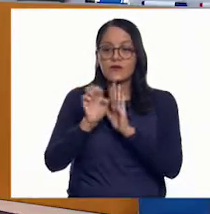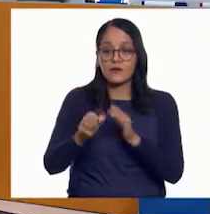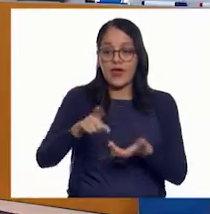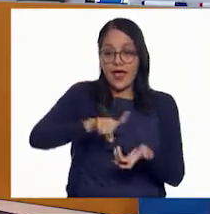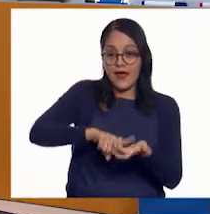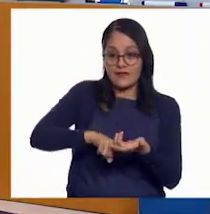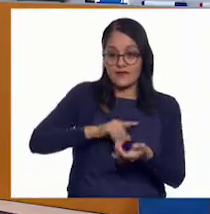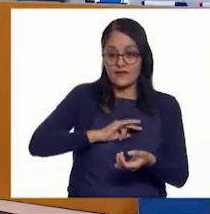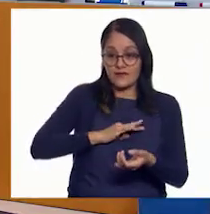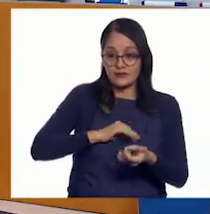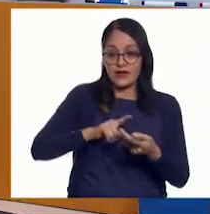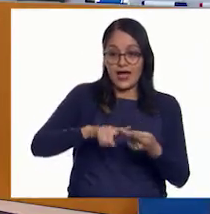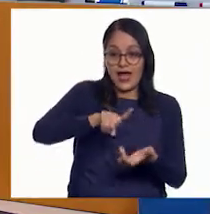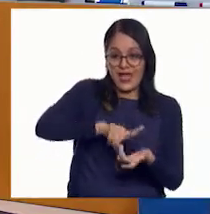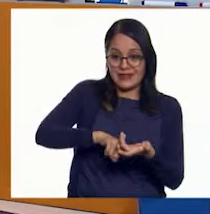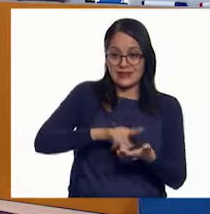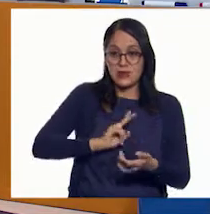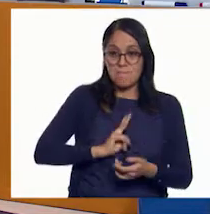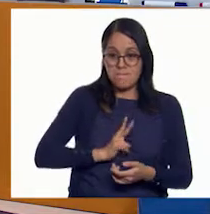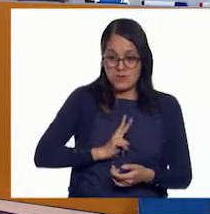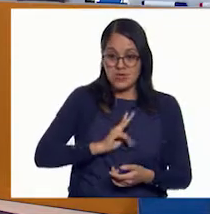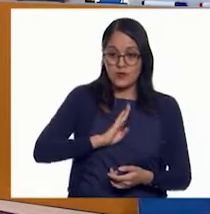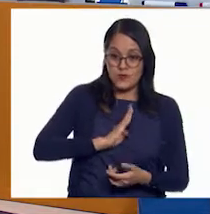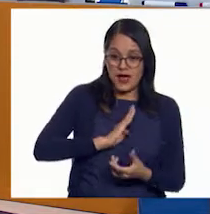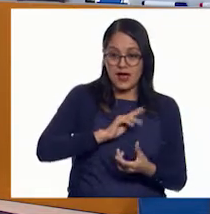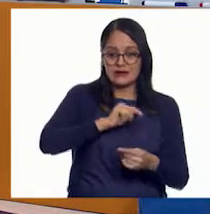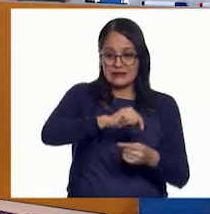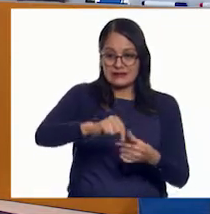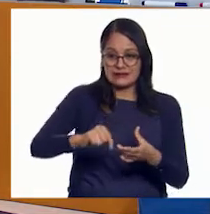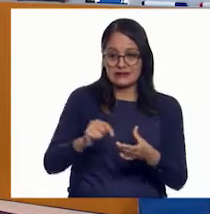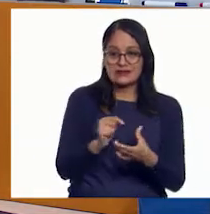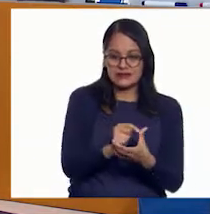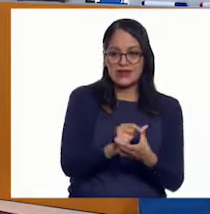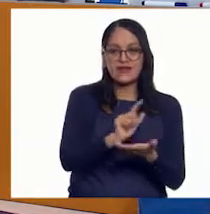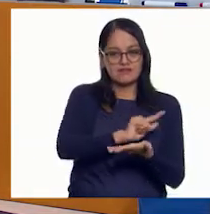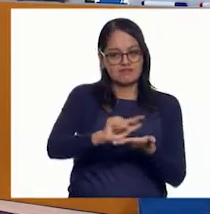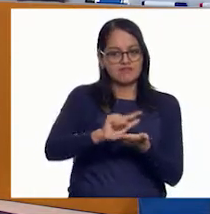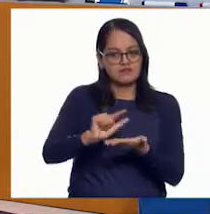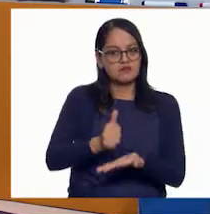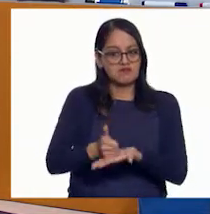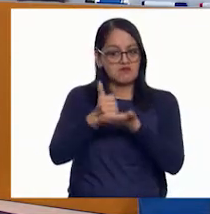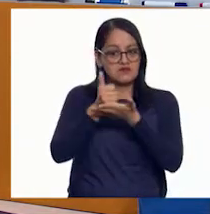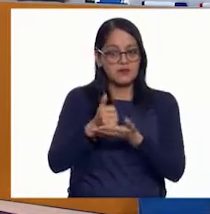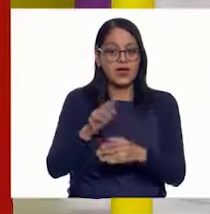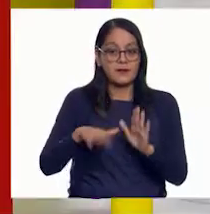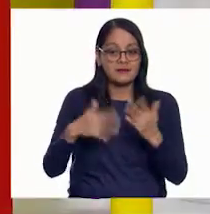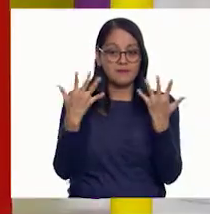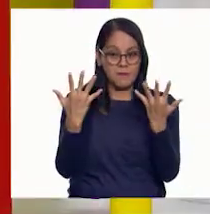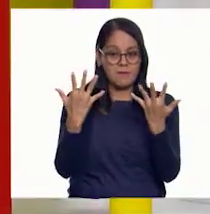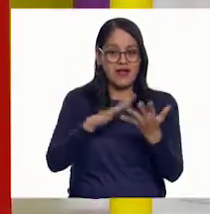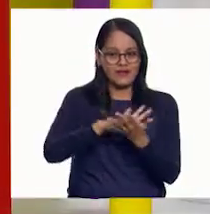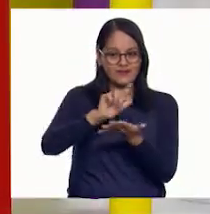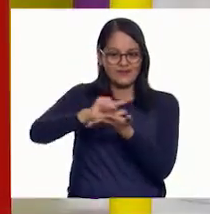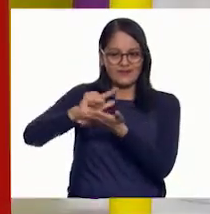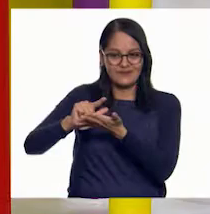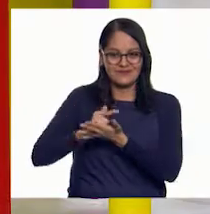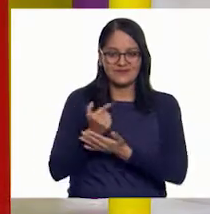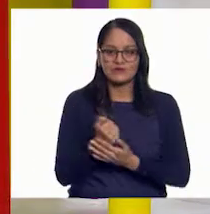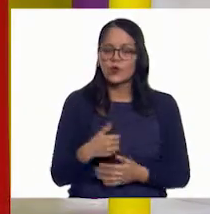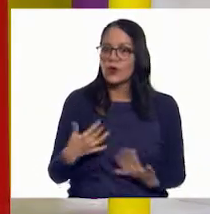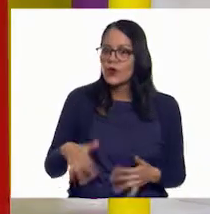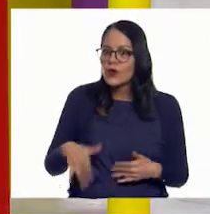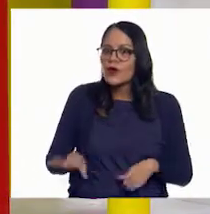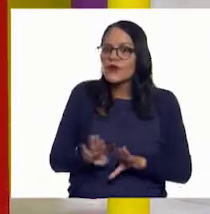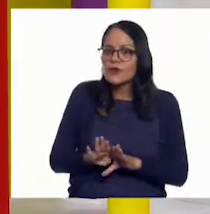bacterias que se encuentran en nuestras manos o que posiblemente se puedan encontrar en nuestras manos. Oh. ¿De acuerdo? Uy, pues ya quiero saber cuál es